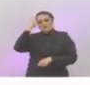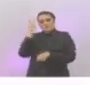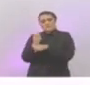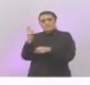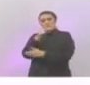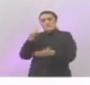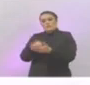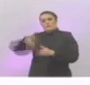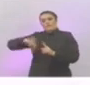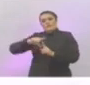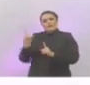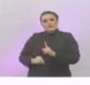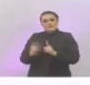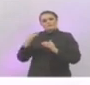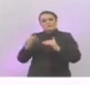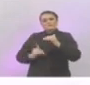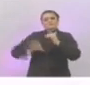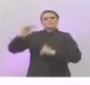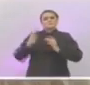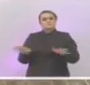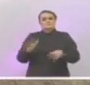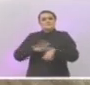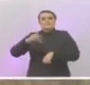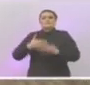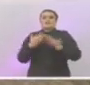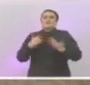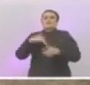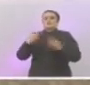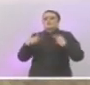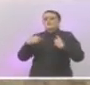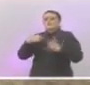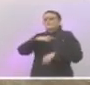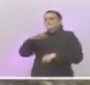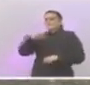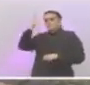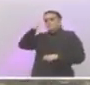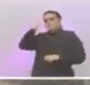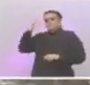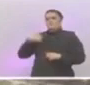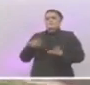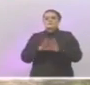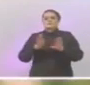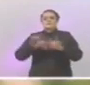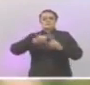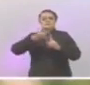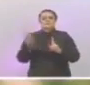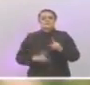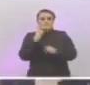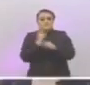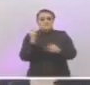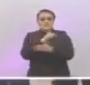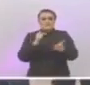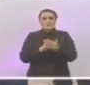país en este rubro. Se consolida nuestro liderazgo en distintos productos a nivel nacional: primer lugar